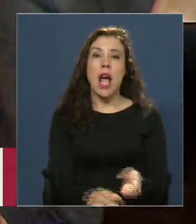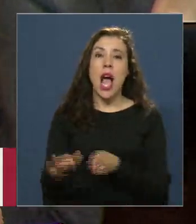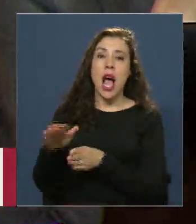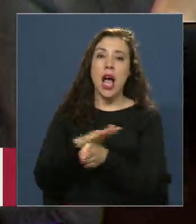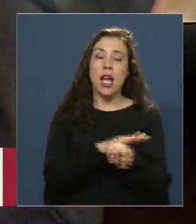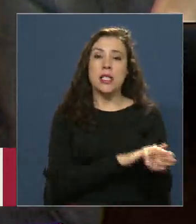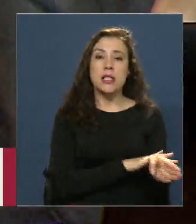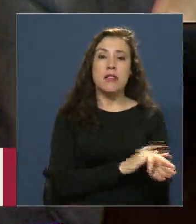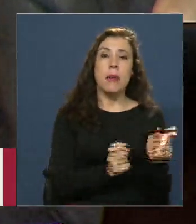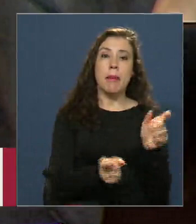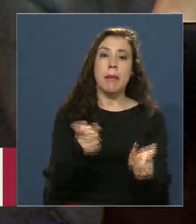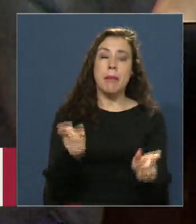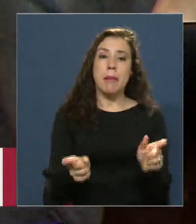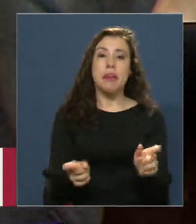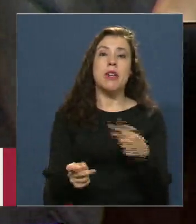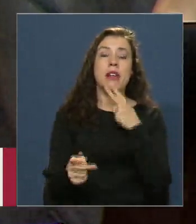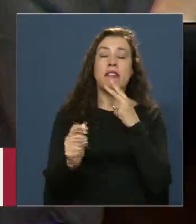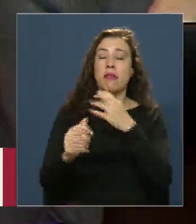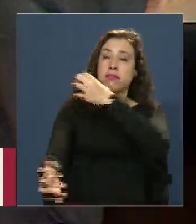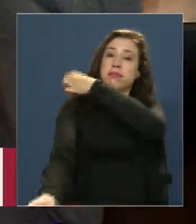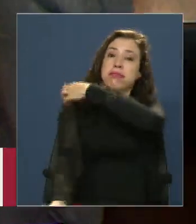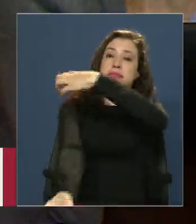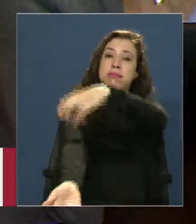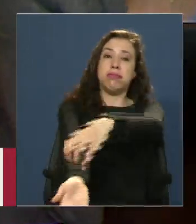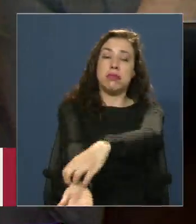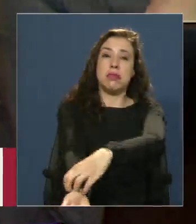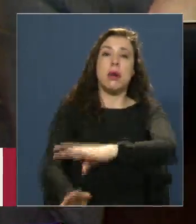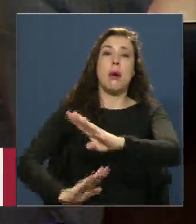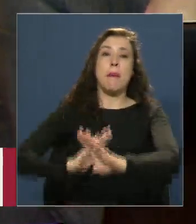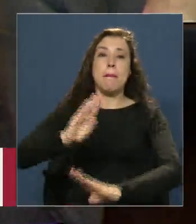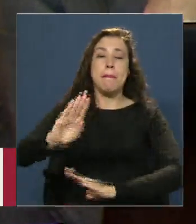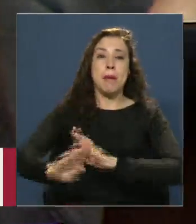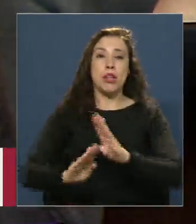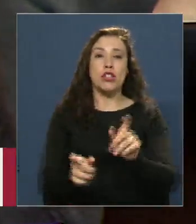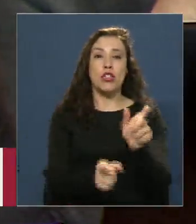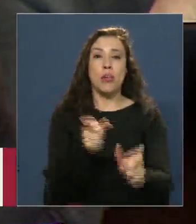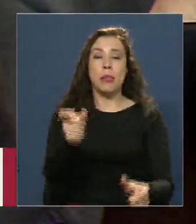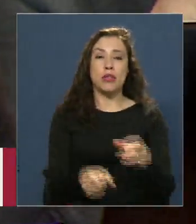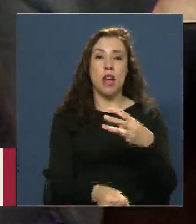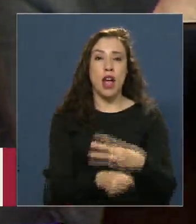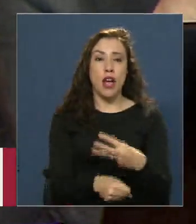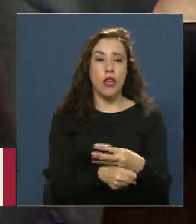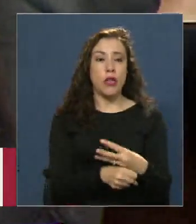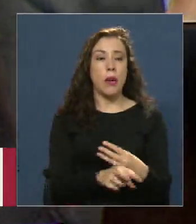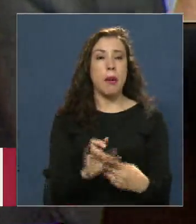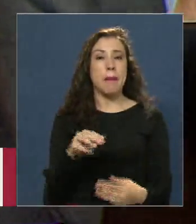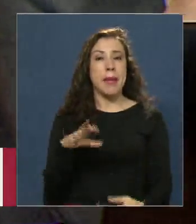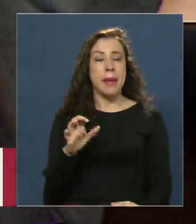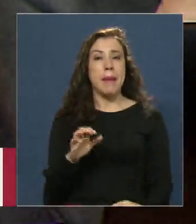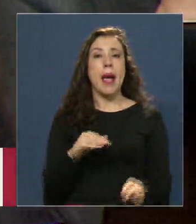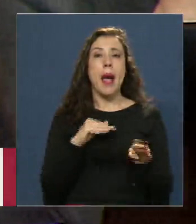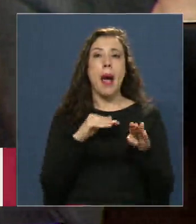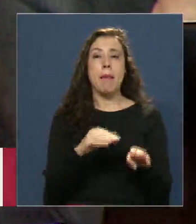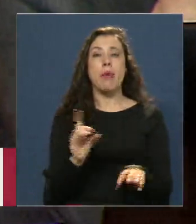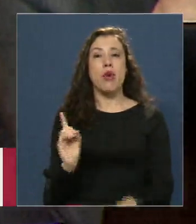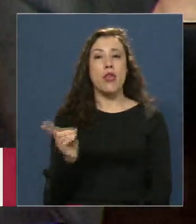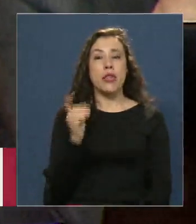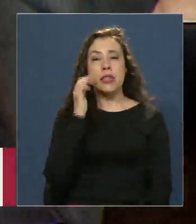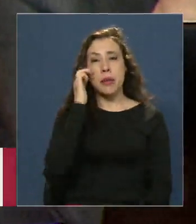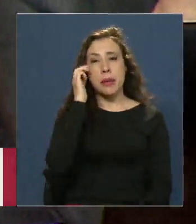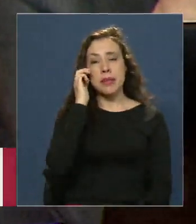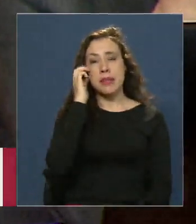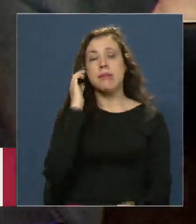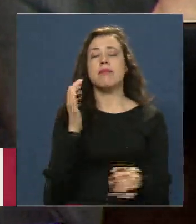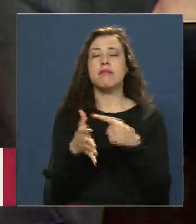accesibilidad para personas de zonas extremas, protección de nuestros adultos mayores, para las pymes, apoyo a la discapacidad